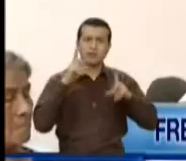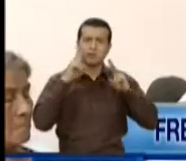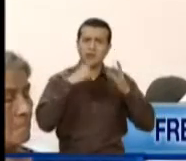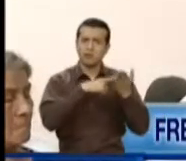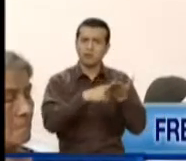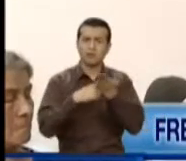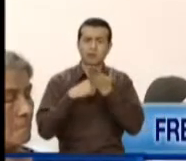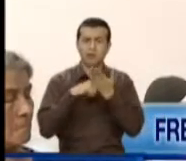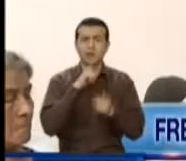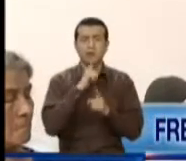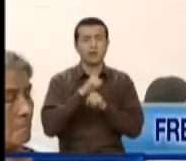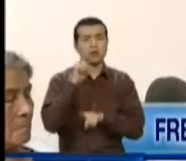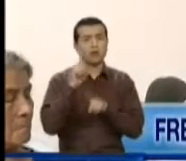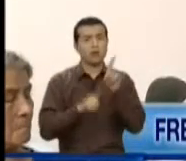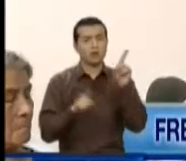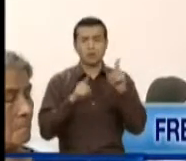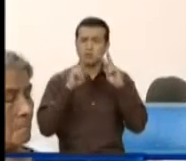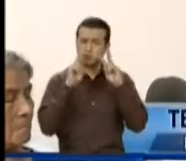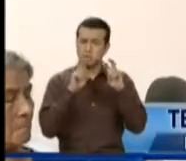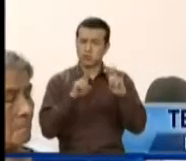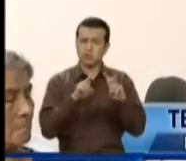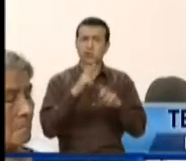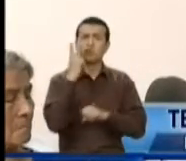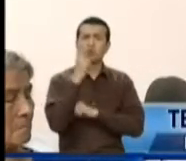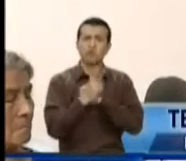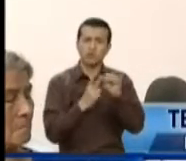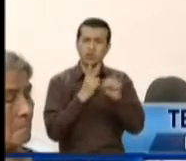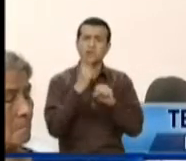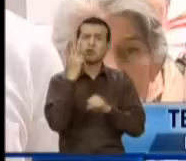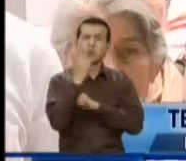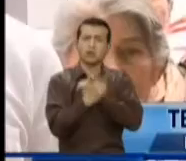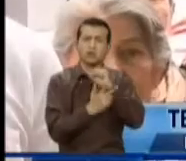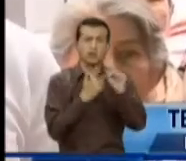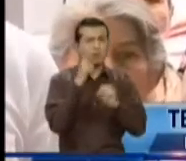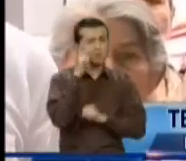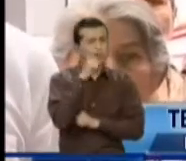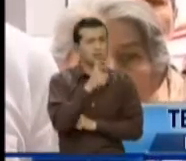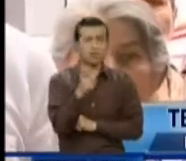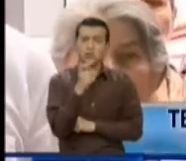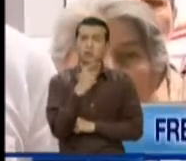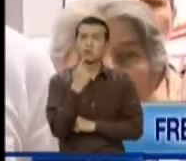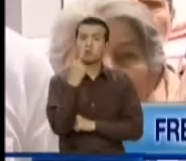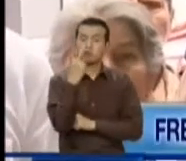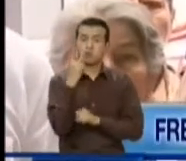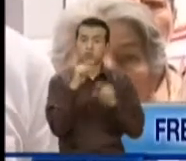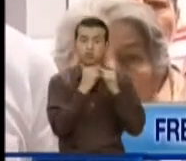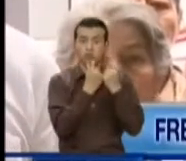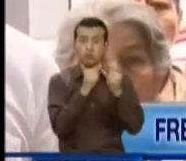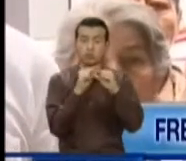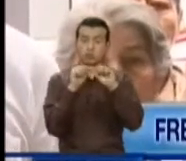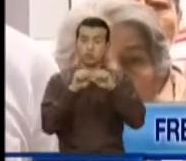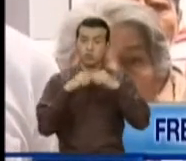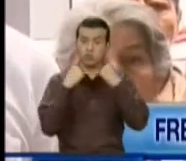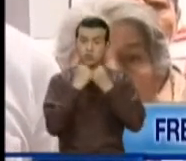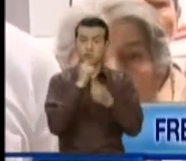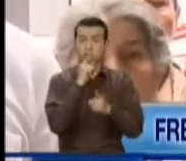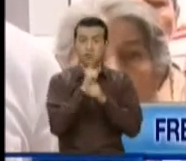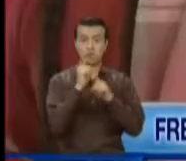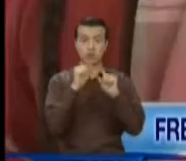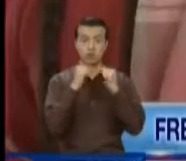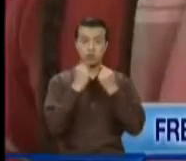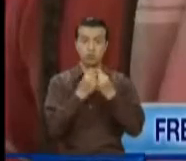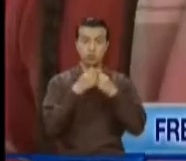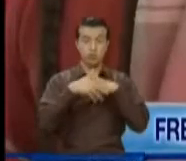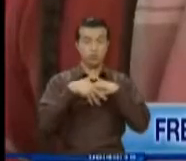casos que están en investigación 23 años en la fiscalía existen dos frentes sociales contra este delito el movimiento